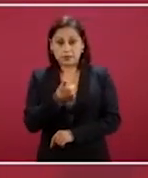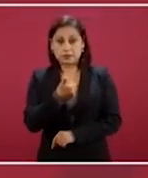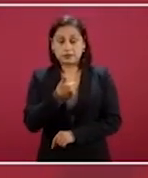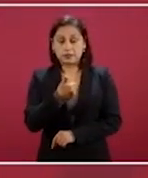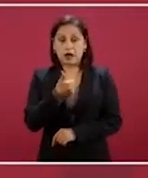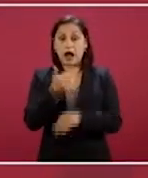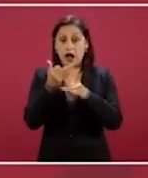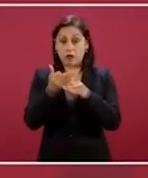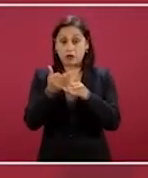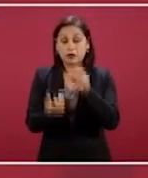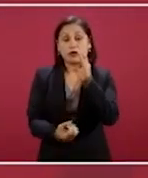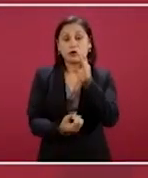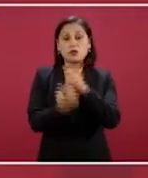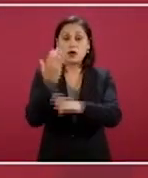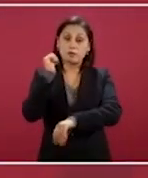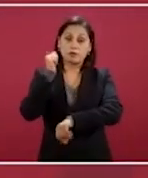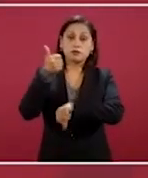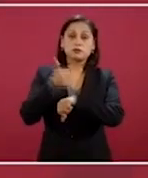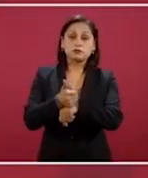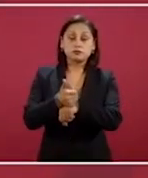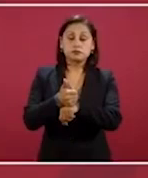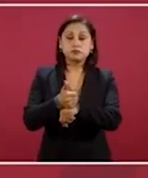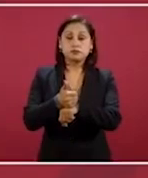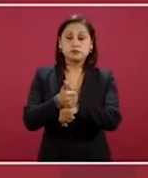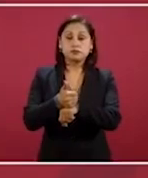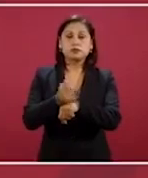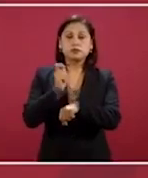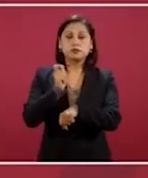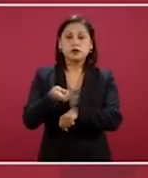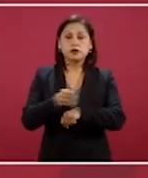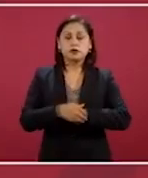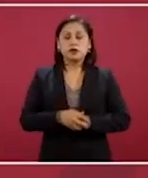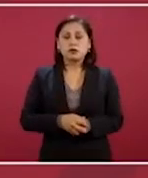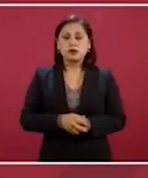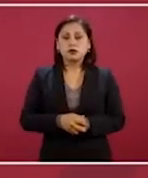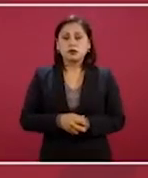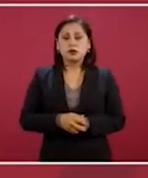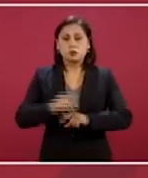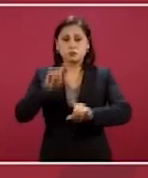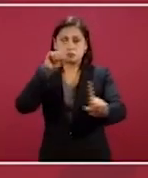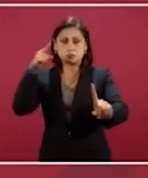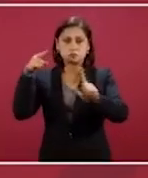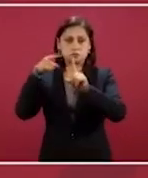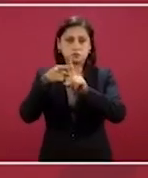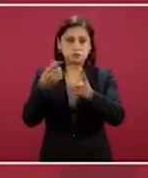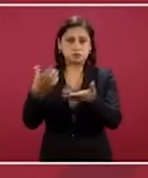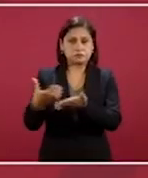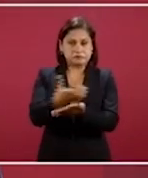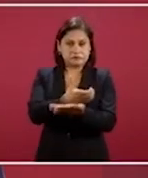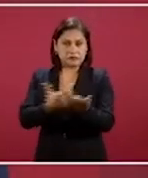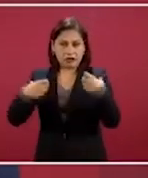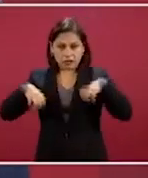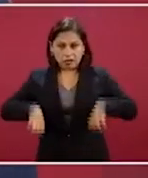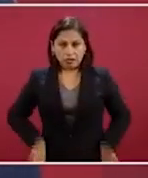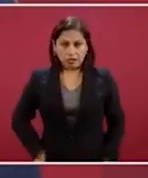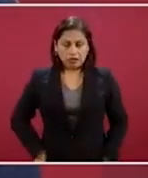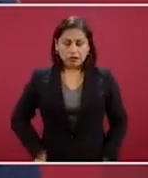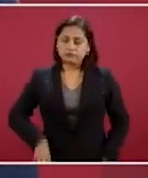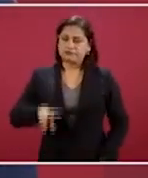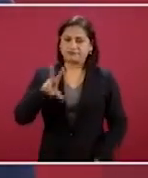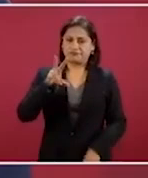creando no tiene propósitos de lucro es decir